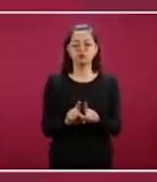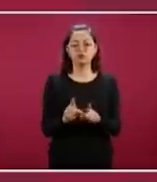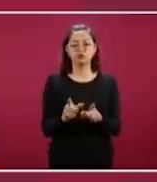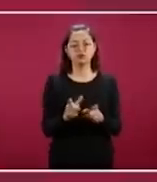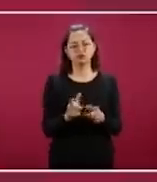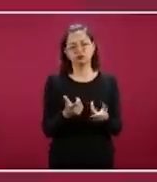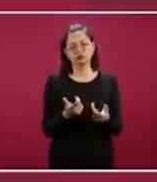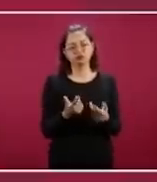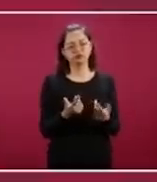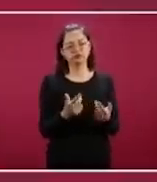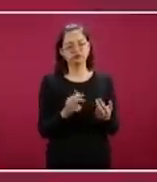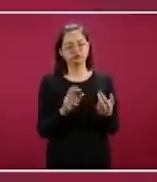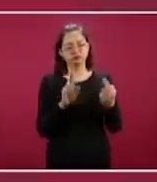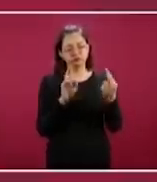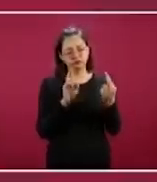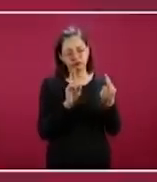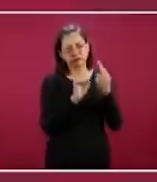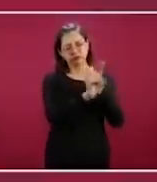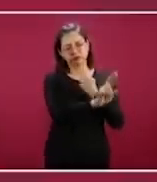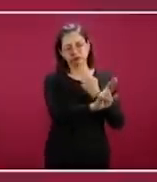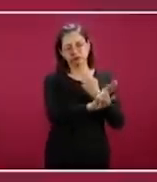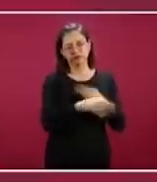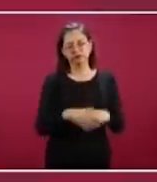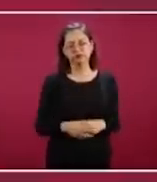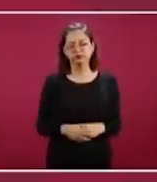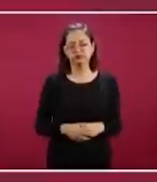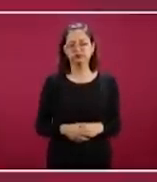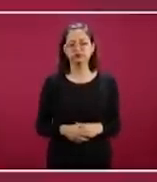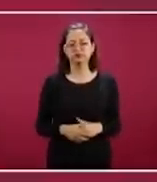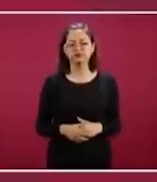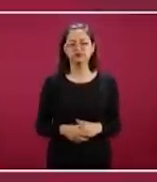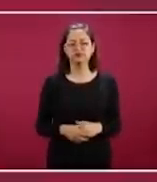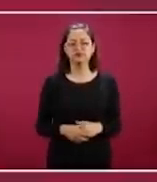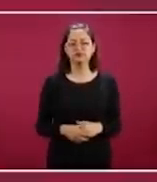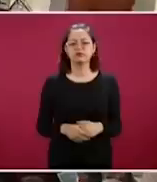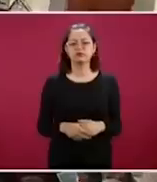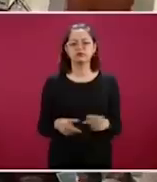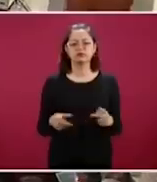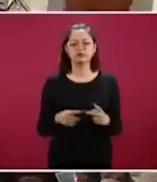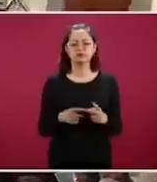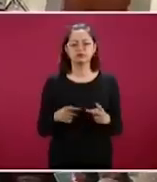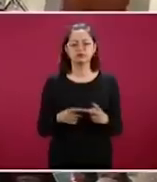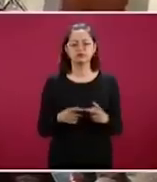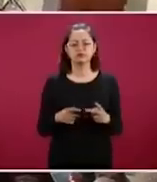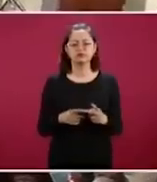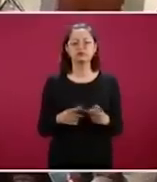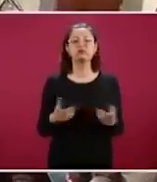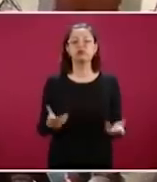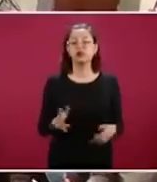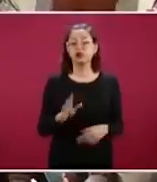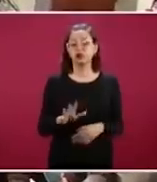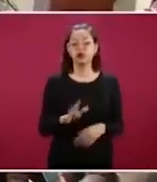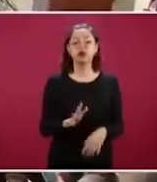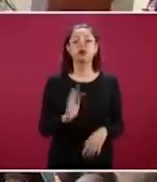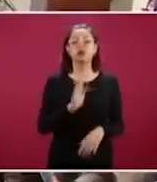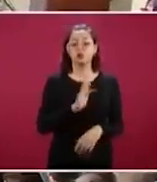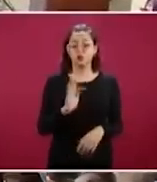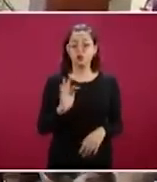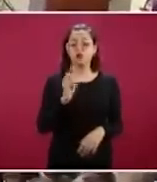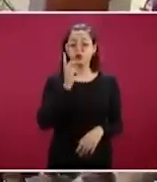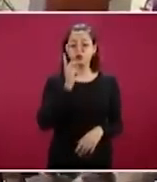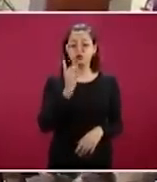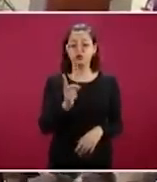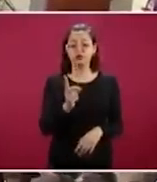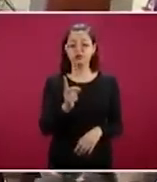respetando la decisión nuestra. Presidente, nada más en una segunda pregunta. Es más, hasta les puedo decir